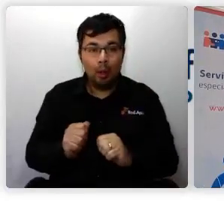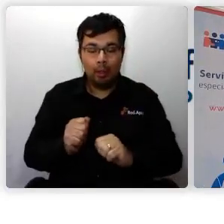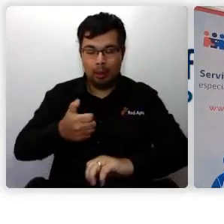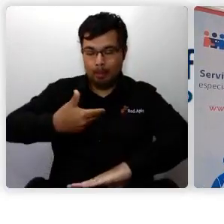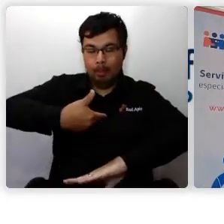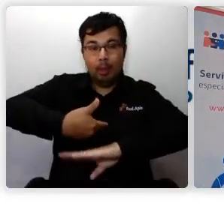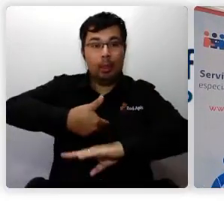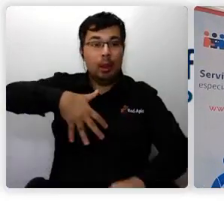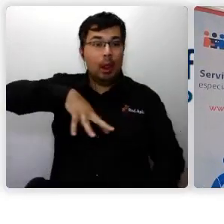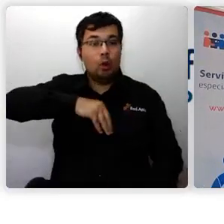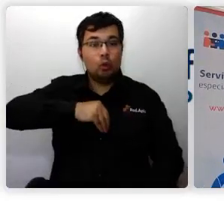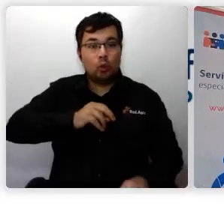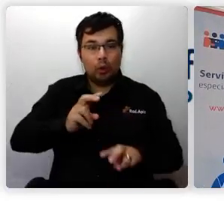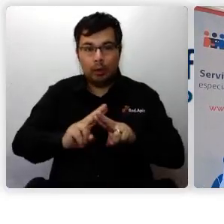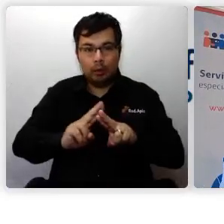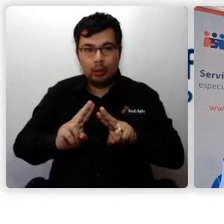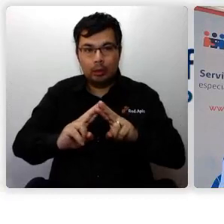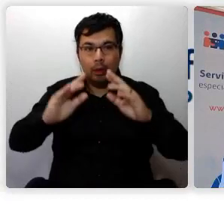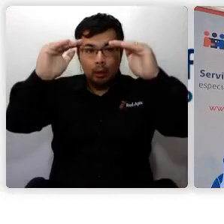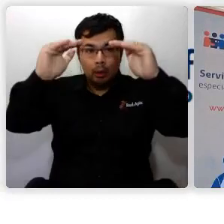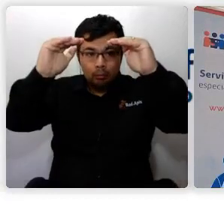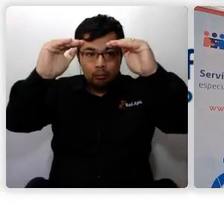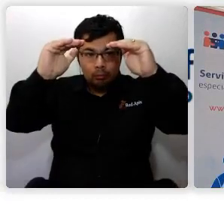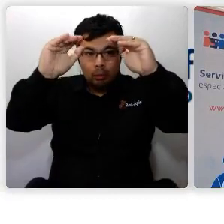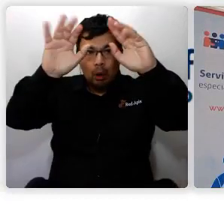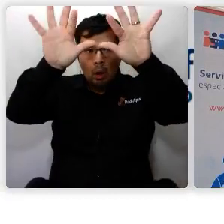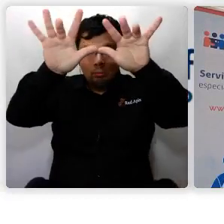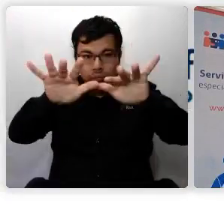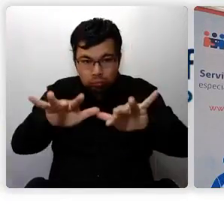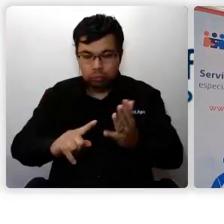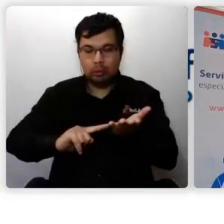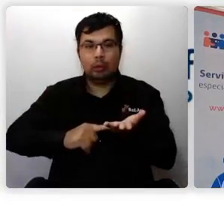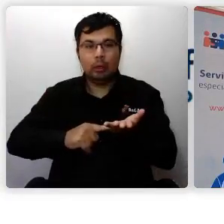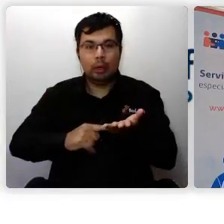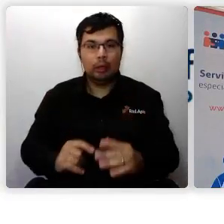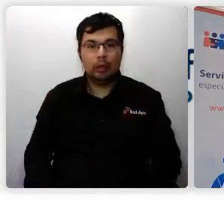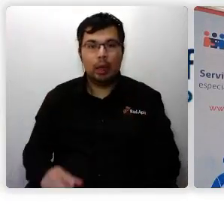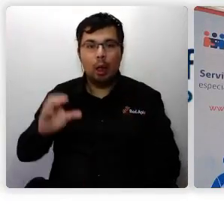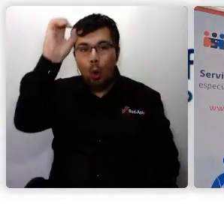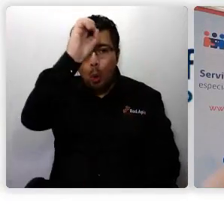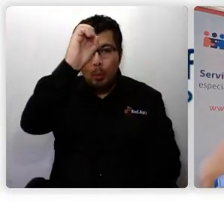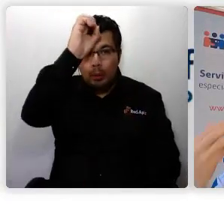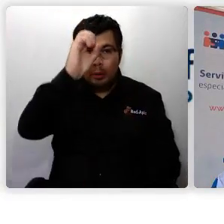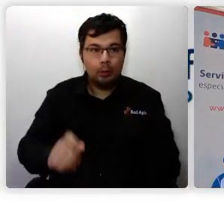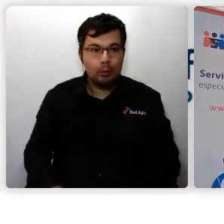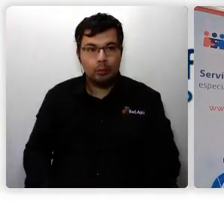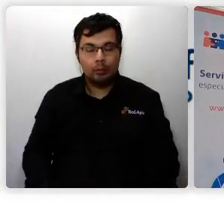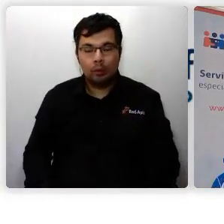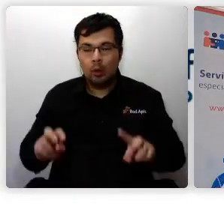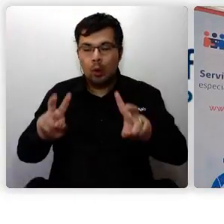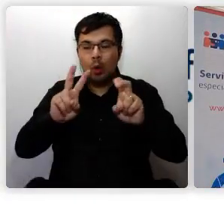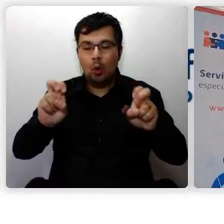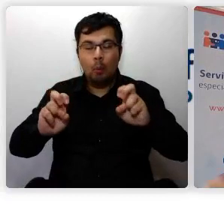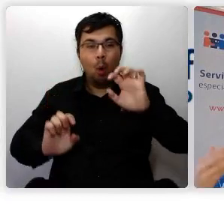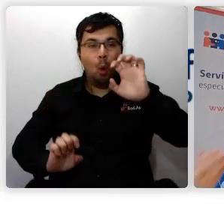hagamos un informe técnico, una opinión técnica como un organismo totalmente independiente para que interprete esta